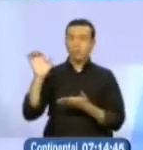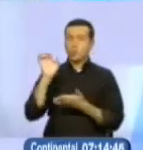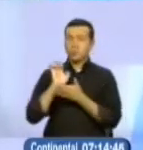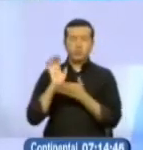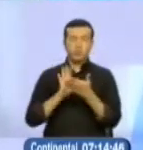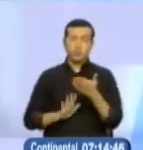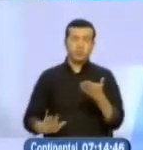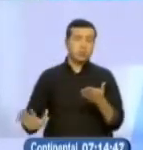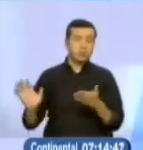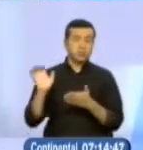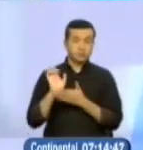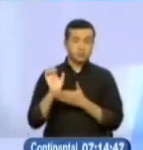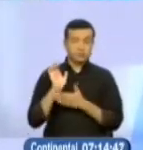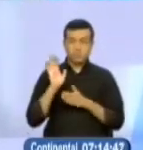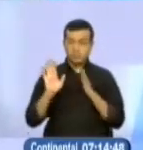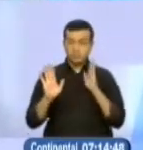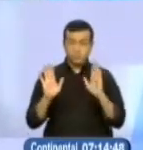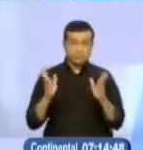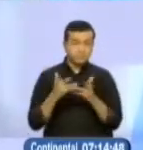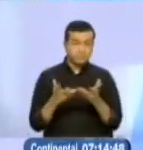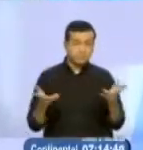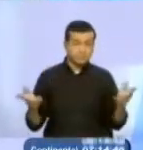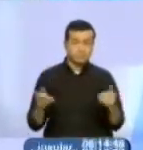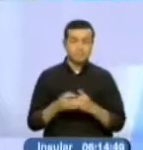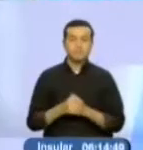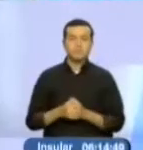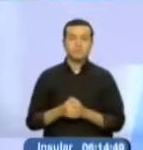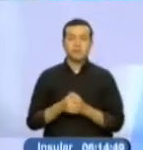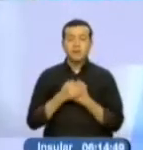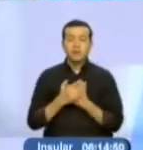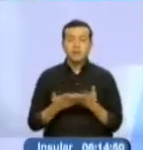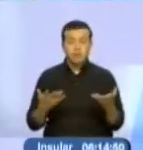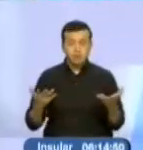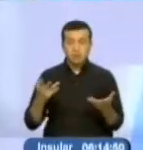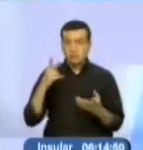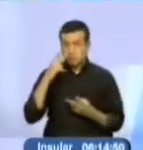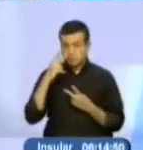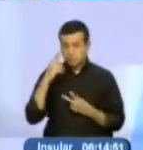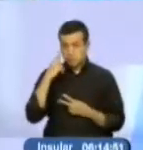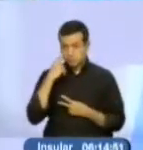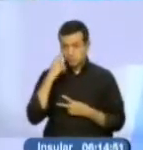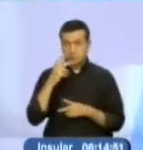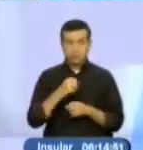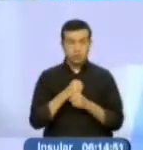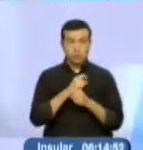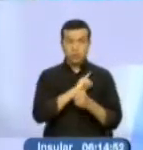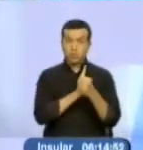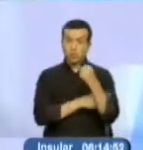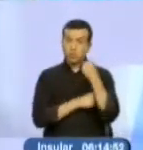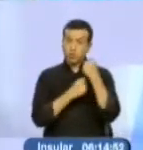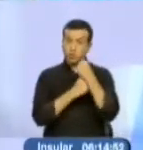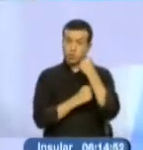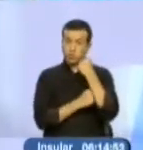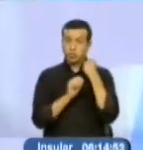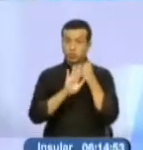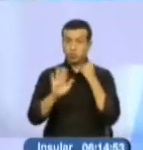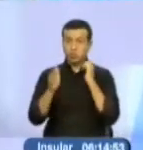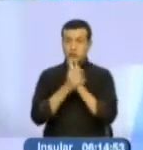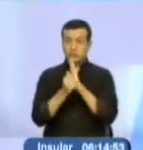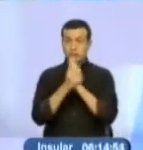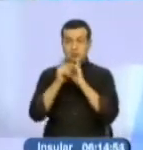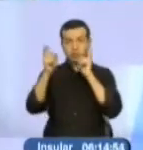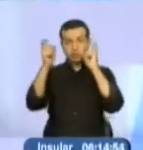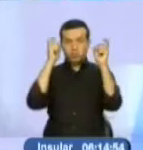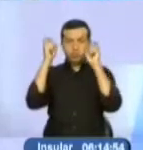mesas electorales y esto señala la fortaleza de las organizaciones pero también su capacidad de control